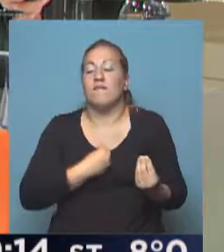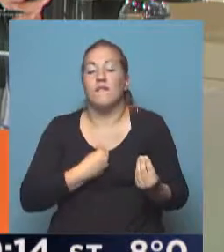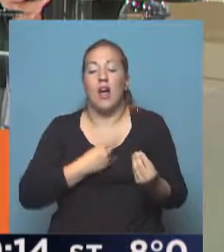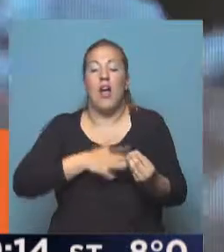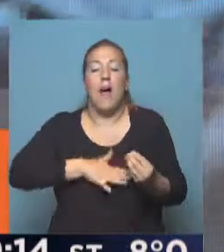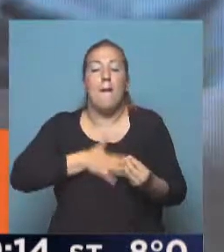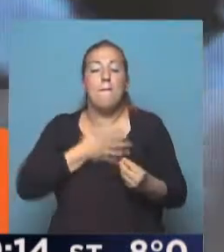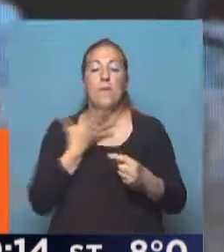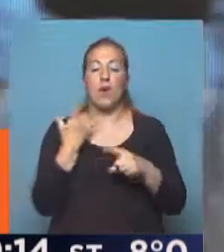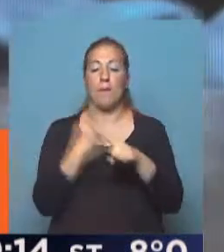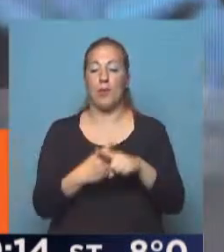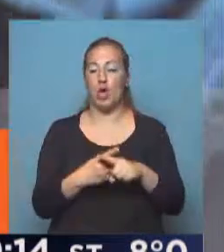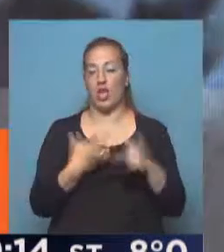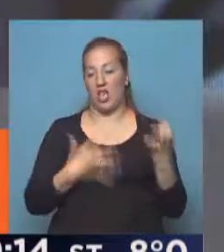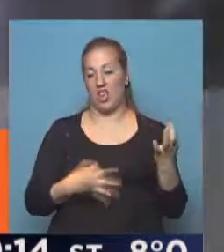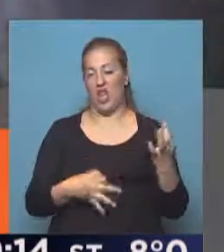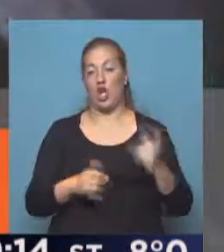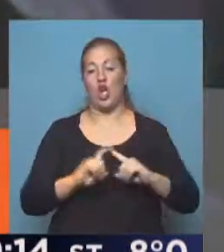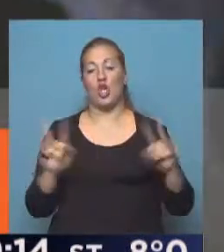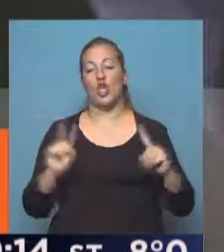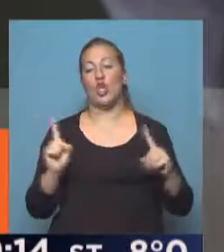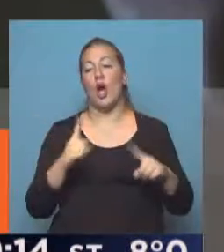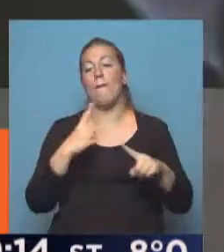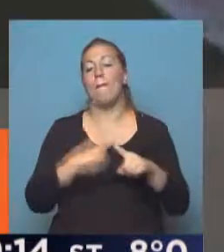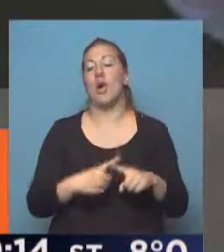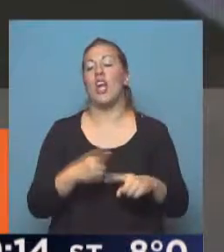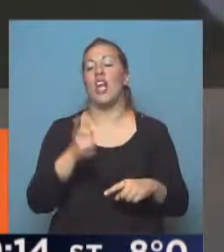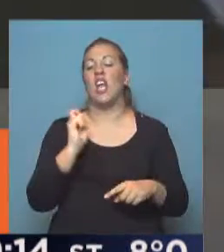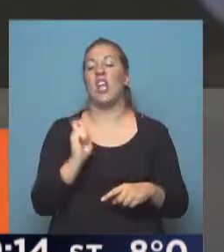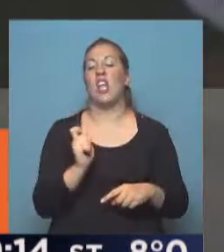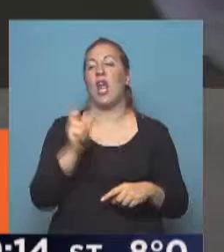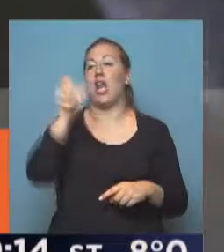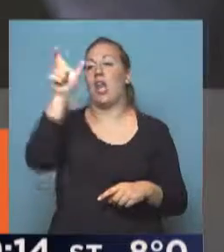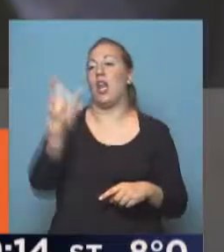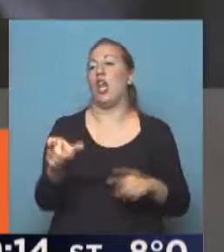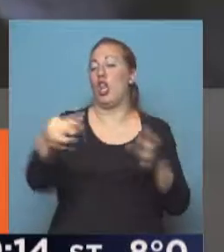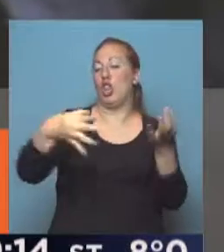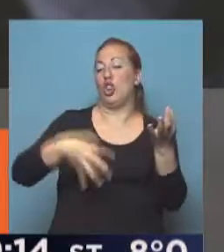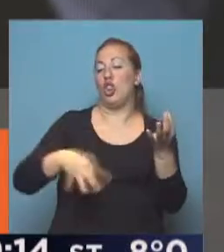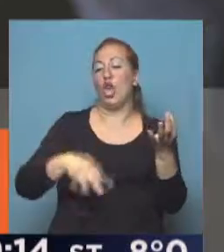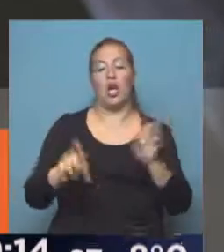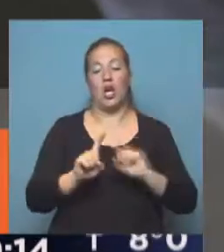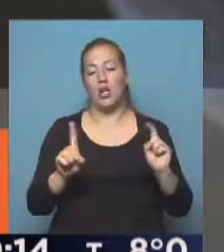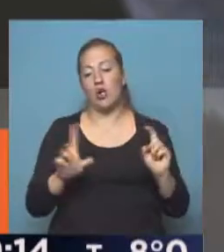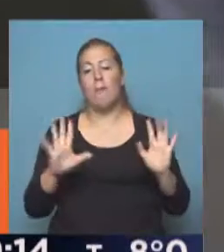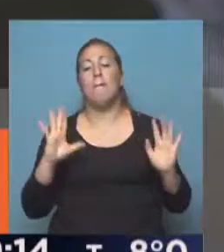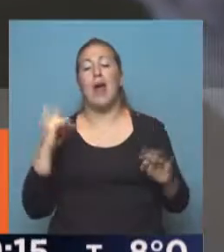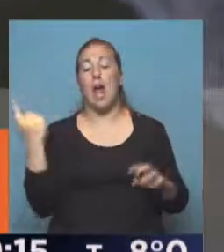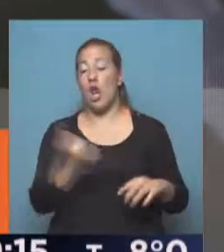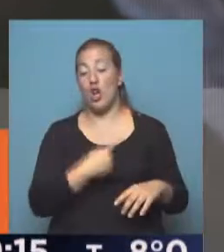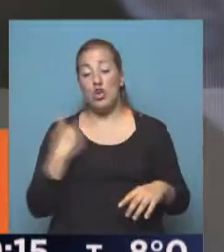instrumento y no del renombre de quien lo toca esto para nosotros es una es